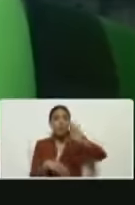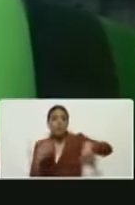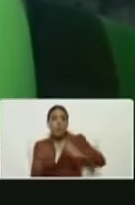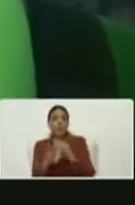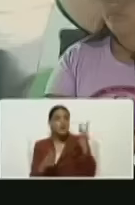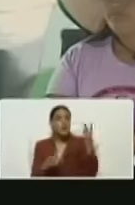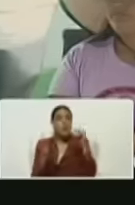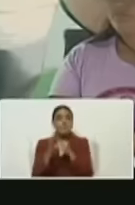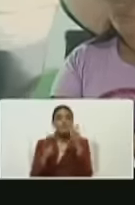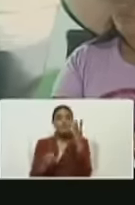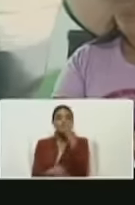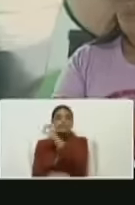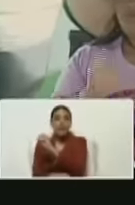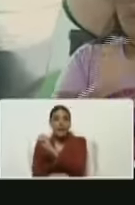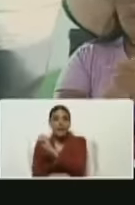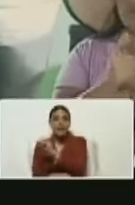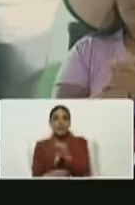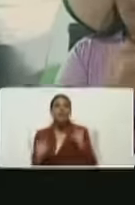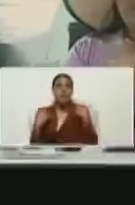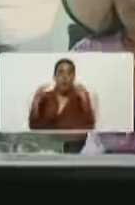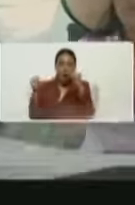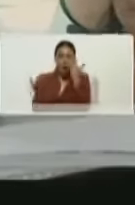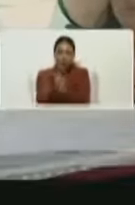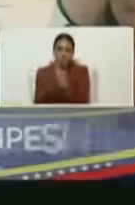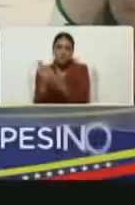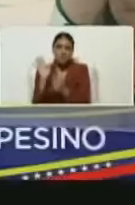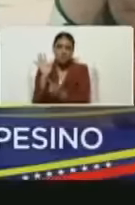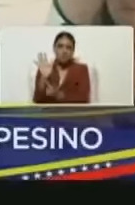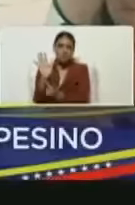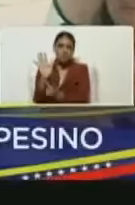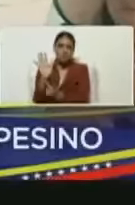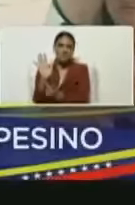2024-2030. Aquí lo tengo.